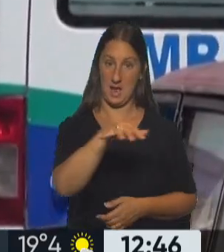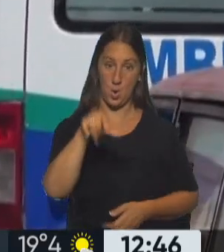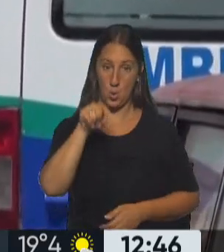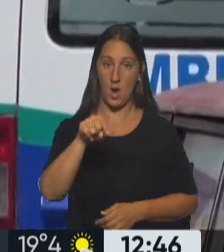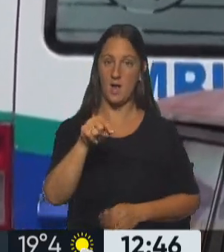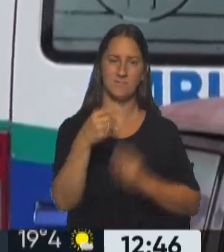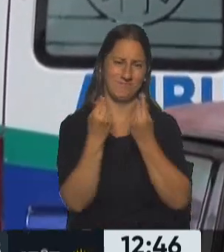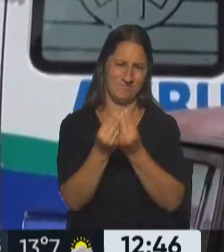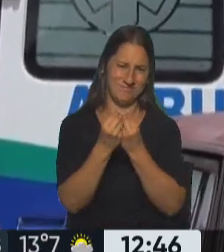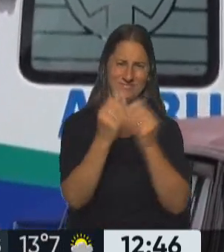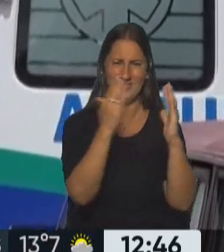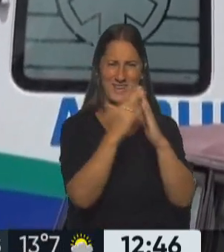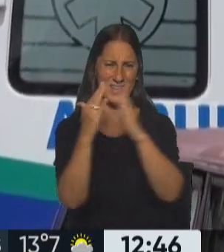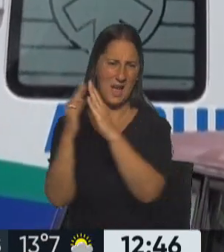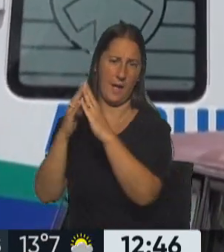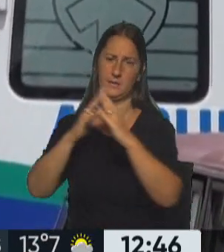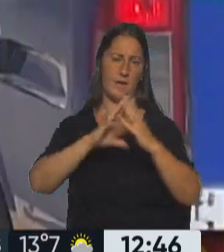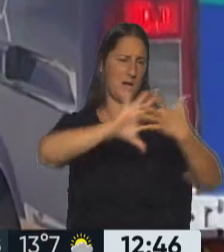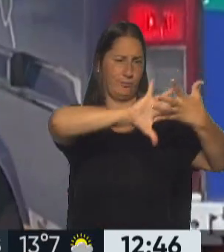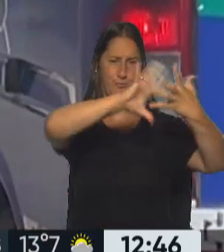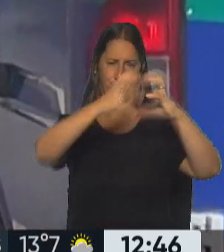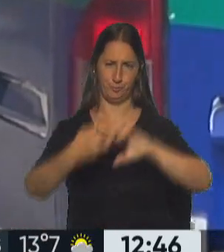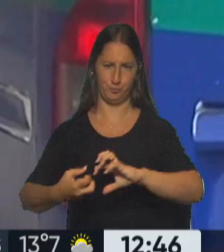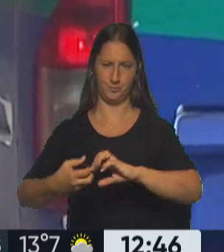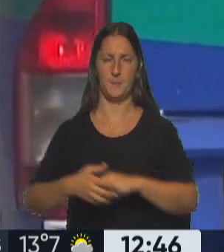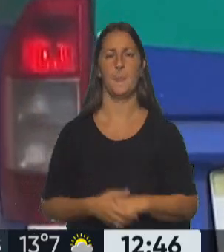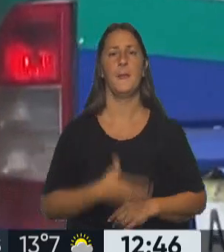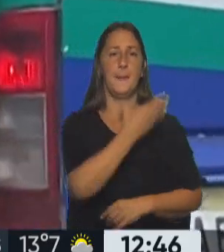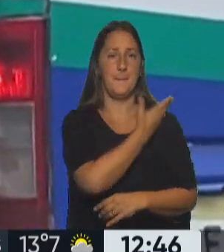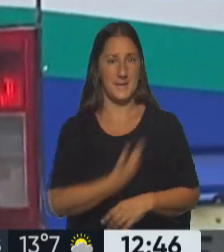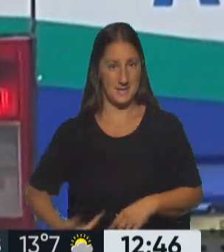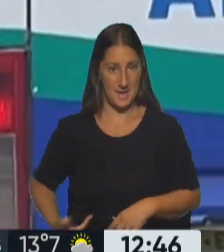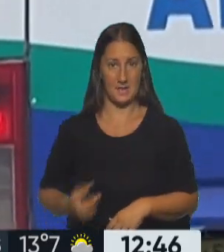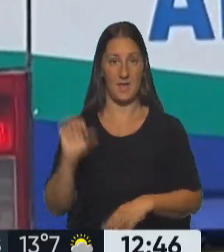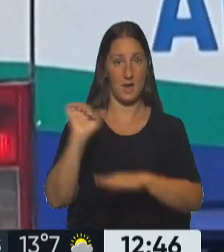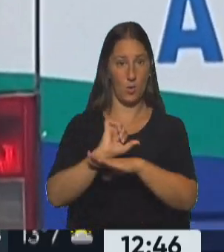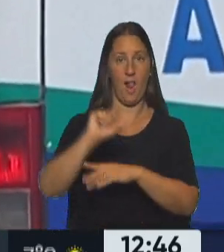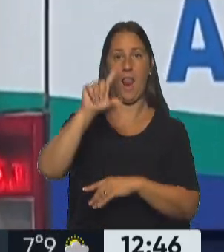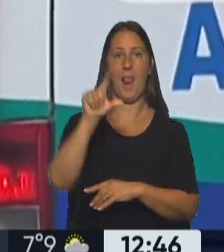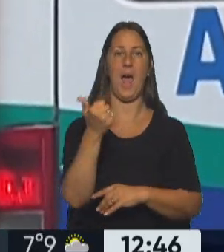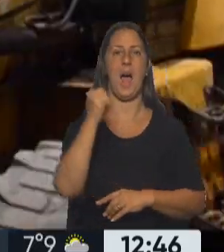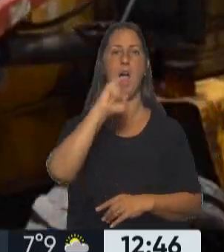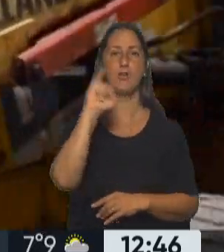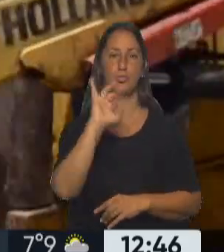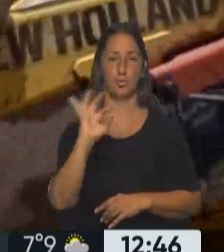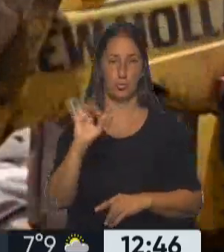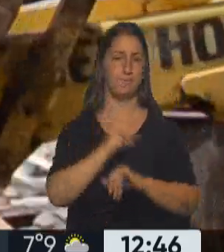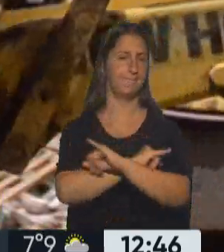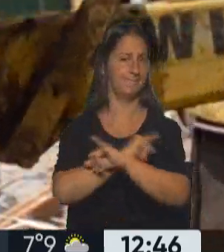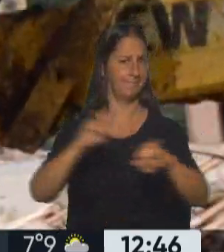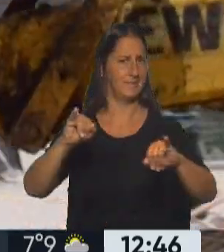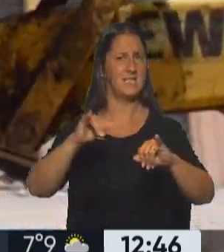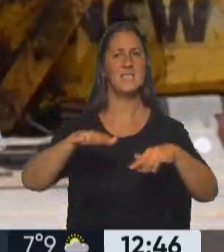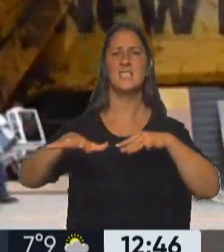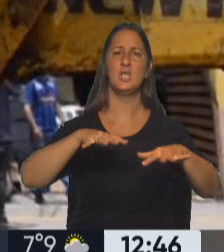decenas de casas y un muelle quedaron destruidos. El presidente de ese país, Guillermo Lasso, anunció el estado de